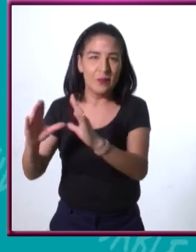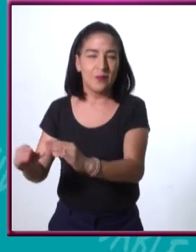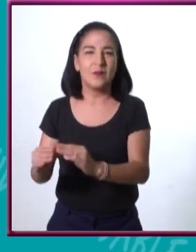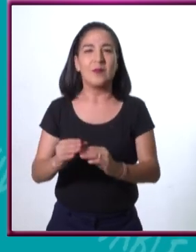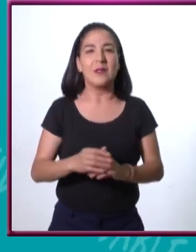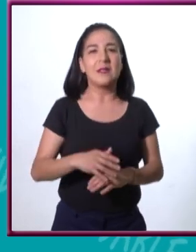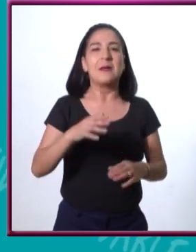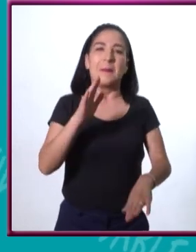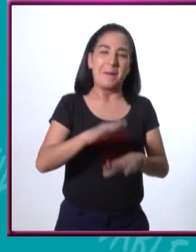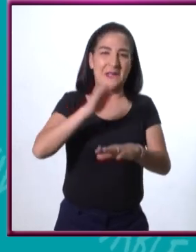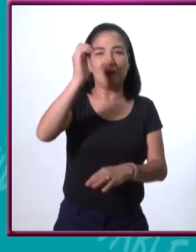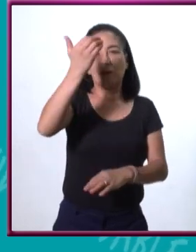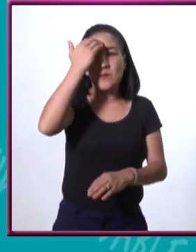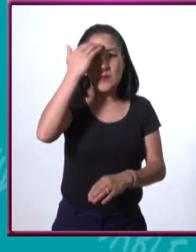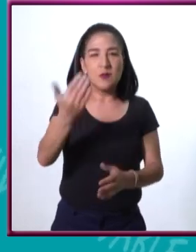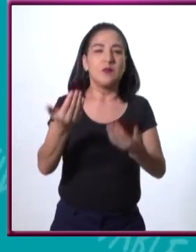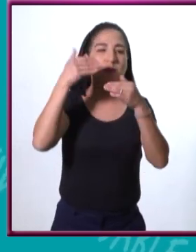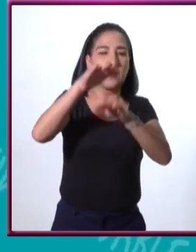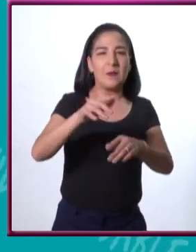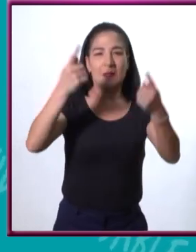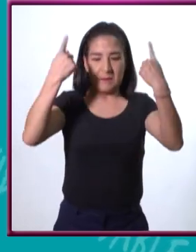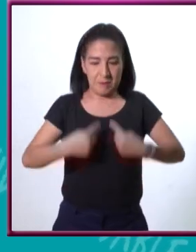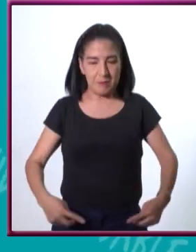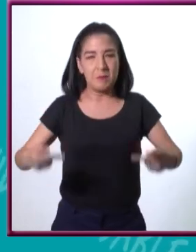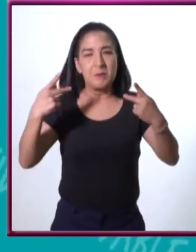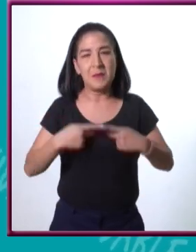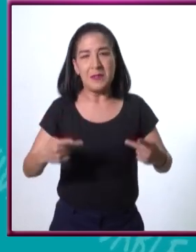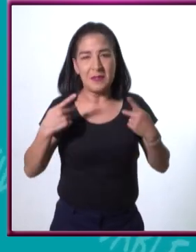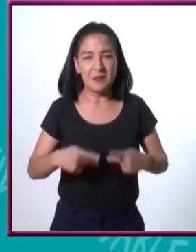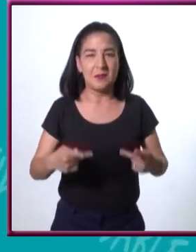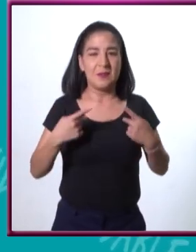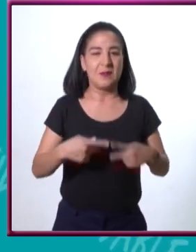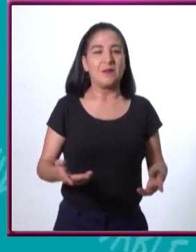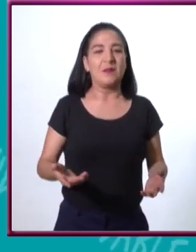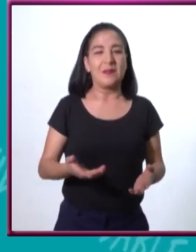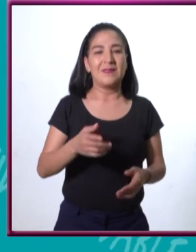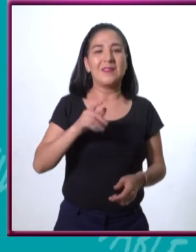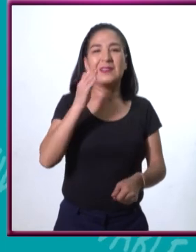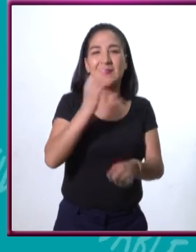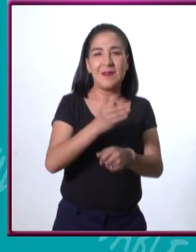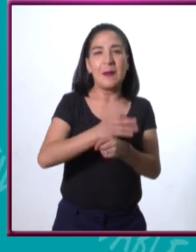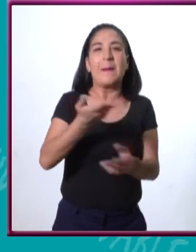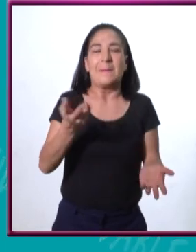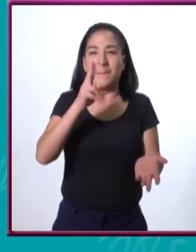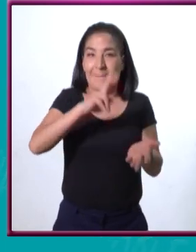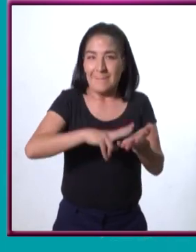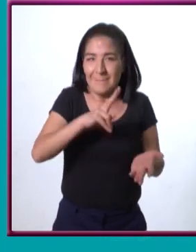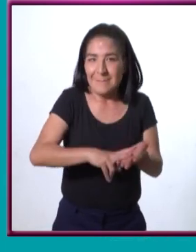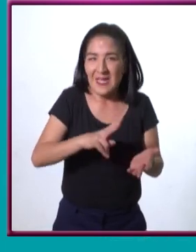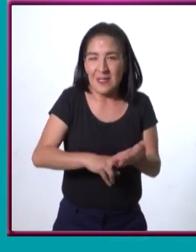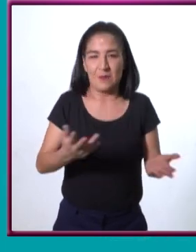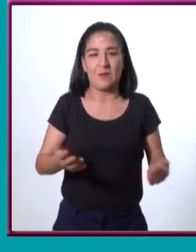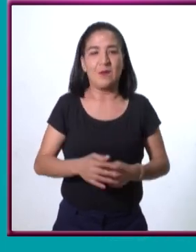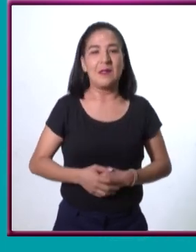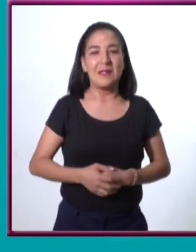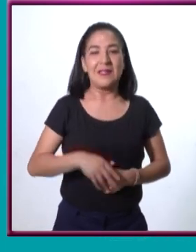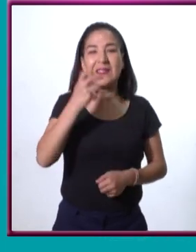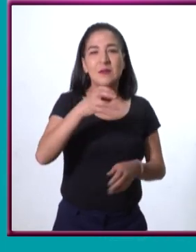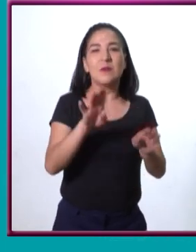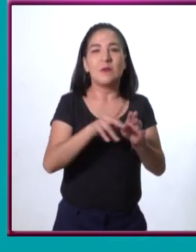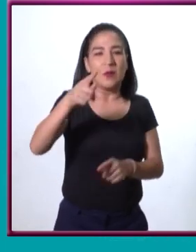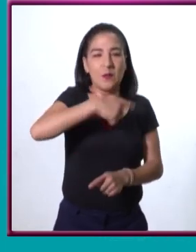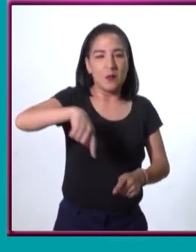muchos conocimientos relacionados a la persona y, como decían, los valores. La reinserción